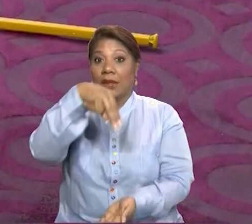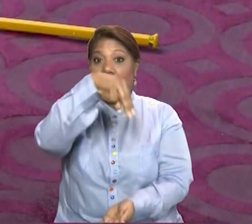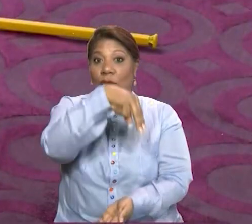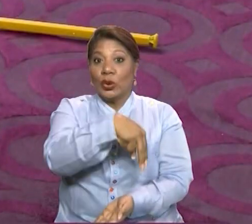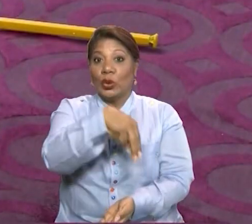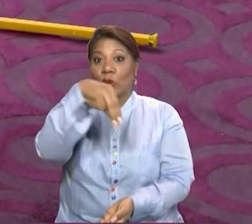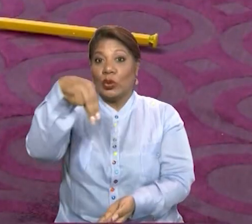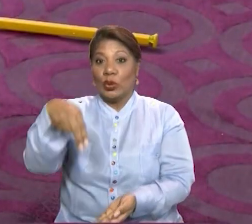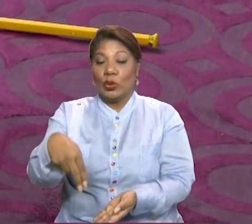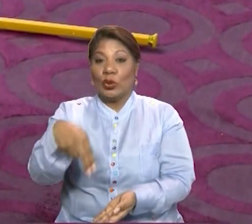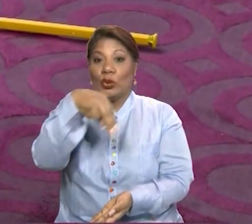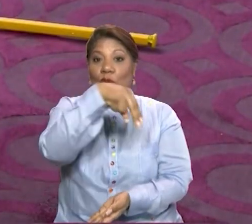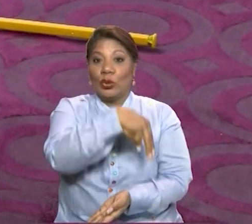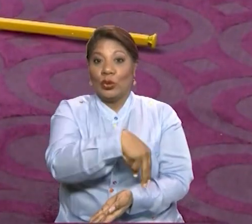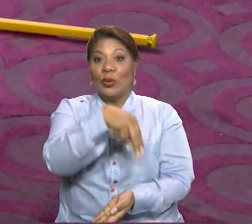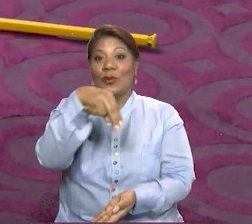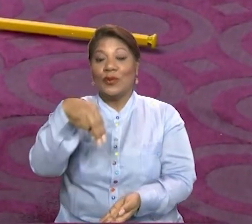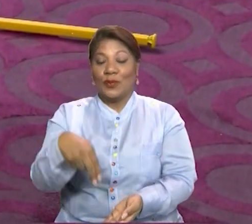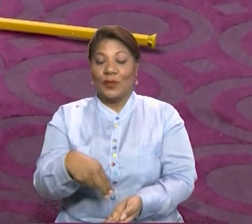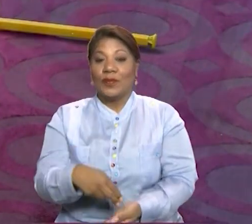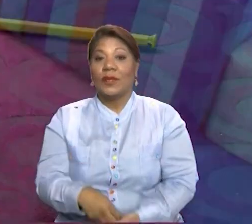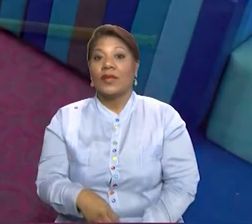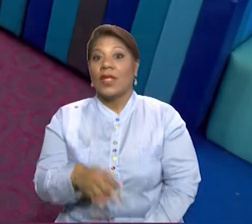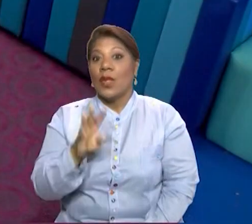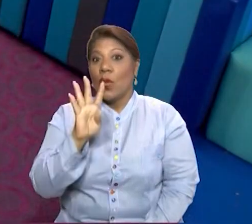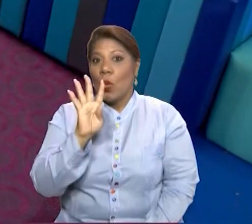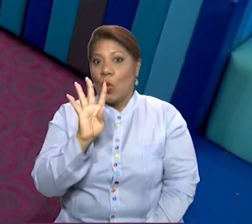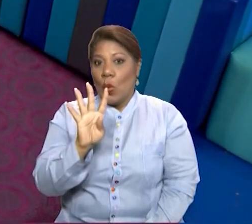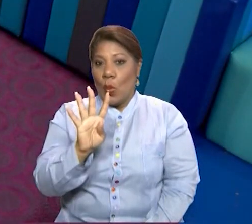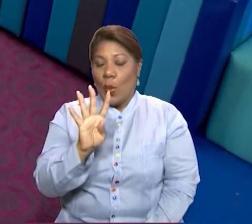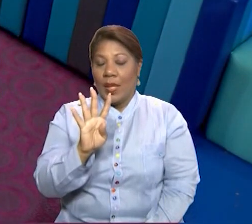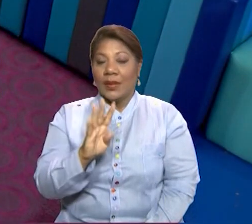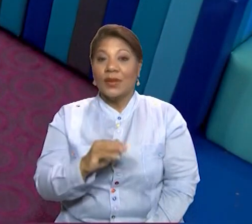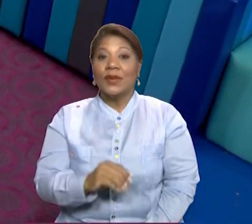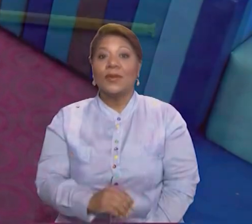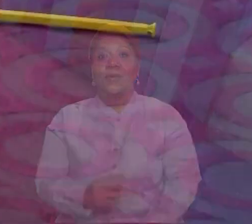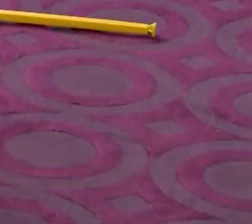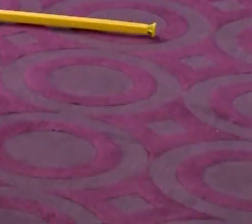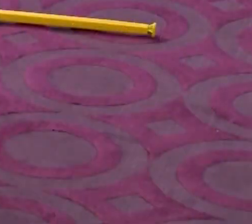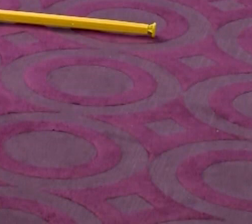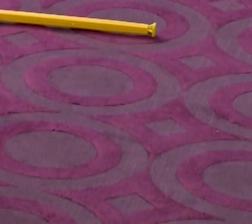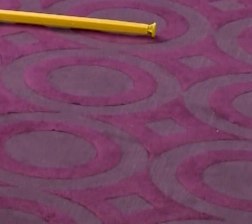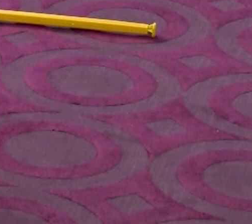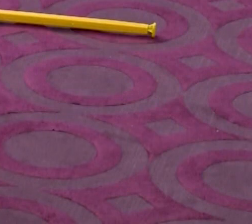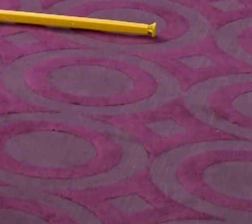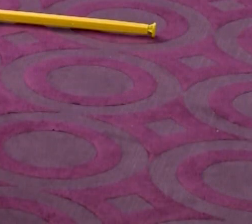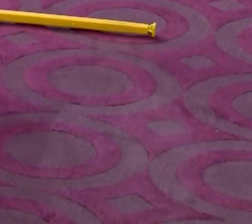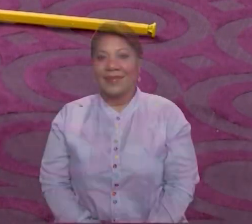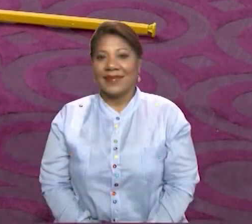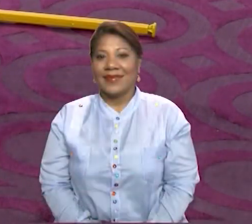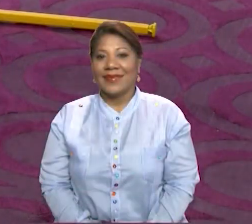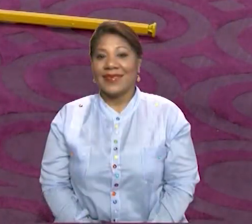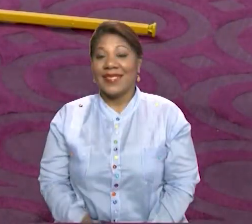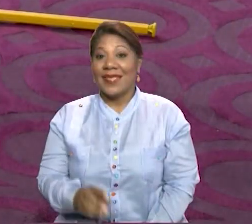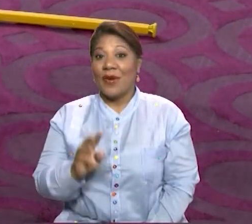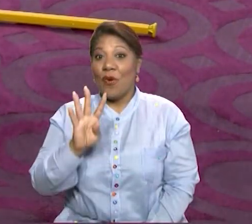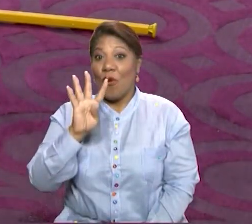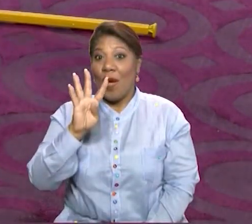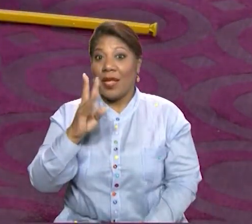piernas juntas. Vamos a tratar de hacer cuatro saltos, cuatro saltos. Listo, empezamos aquí.